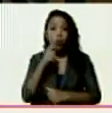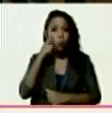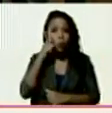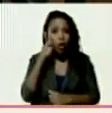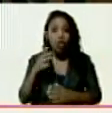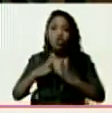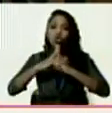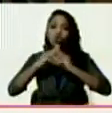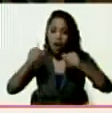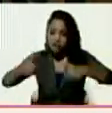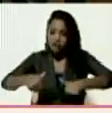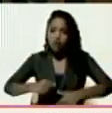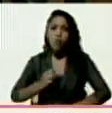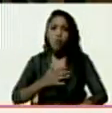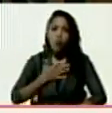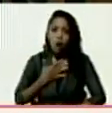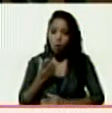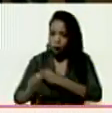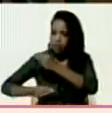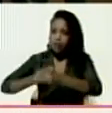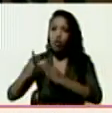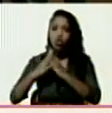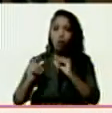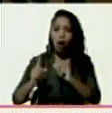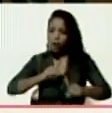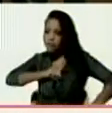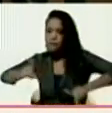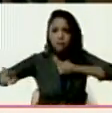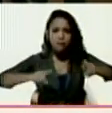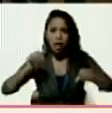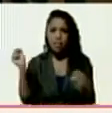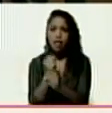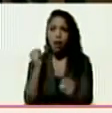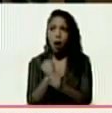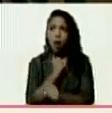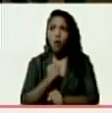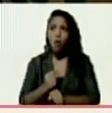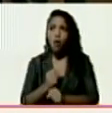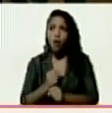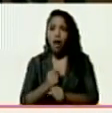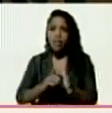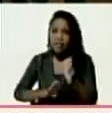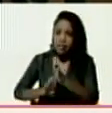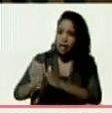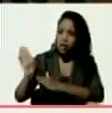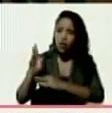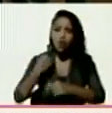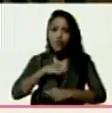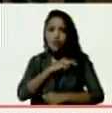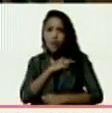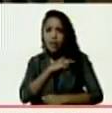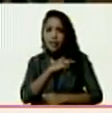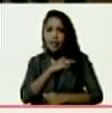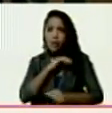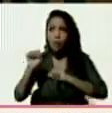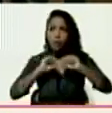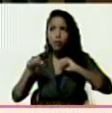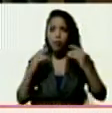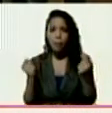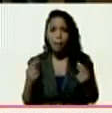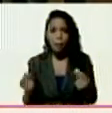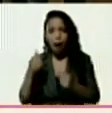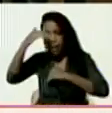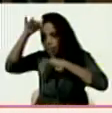que podamos hacer, todas las diligencias, el trabajo, el desarrollo de nuestras acciones va dirigida a atender